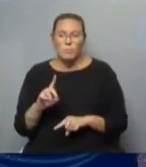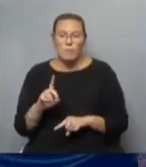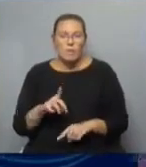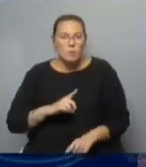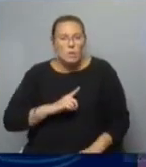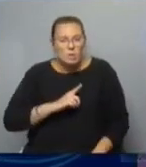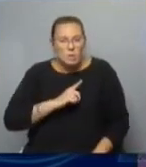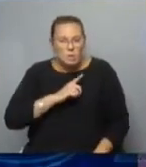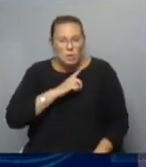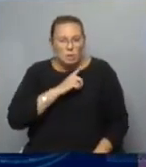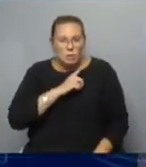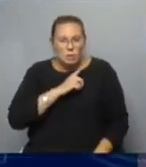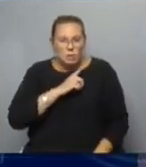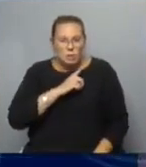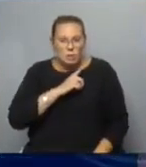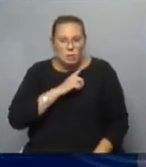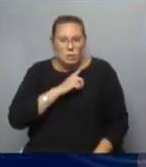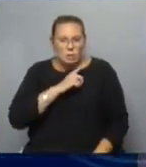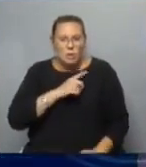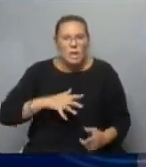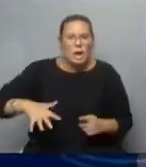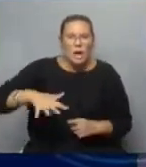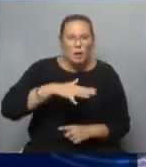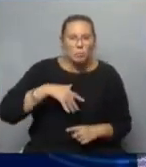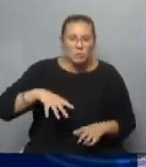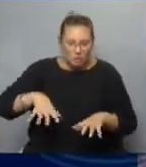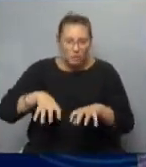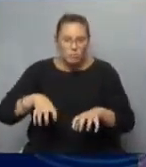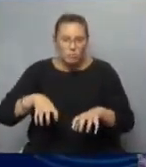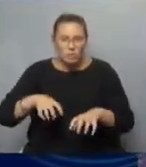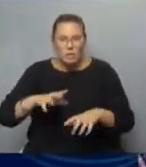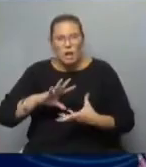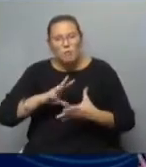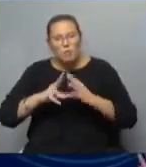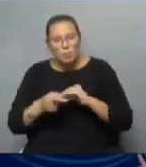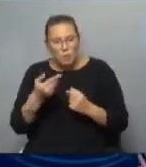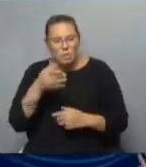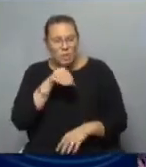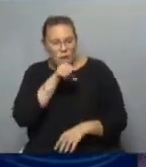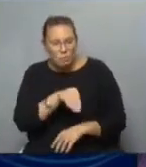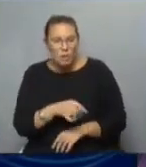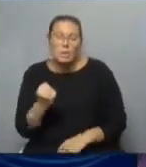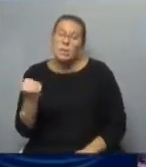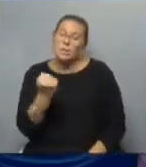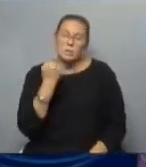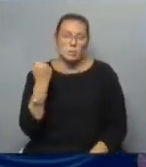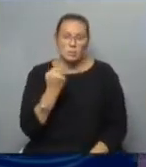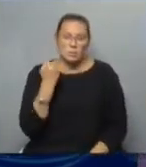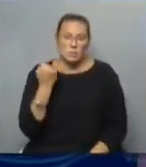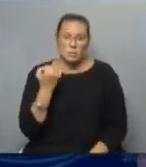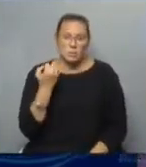la dignidad del ambiente donde vivís, el trato digno, es imprescindible. Y en